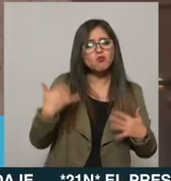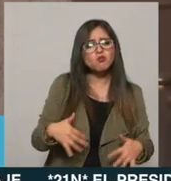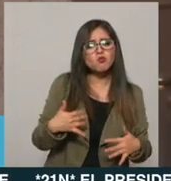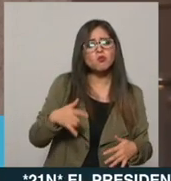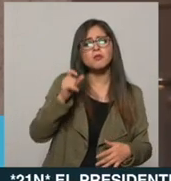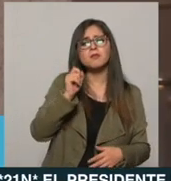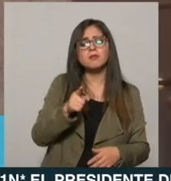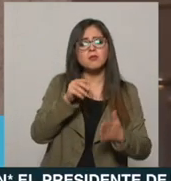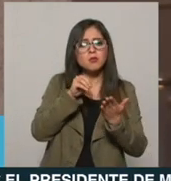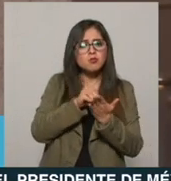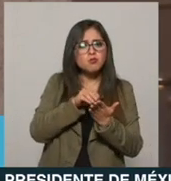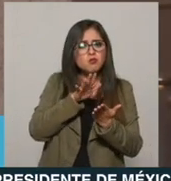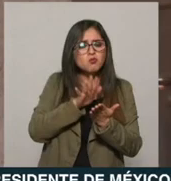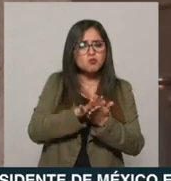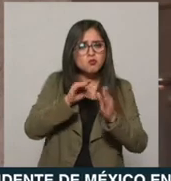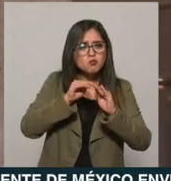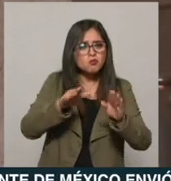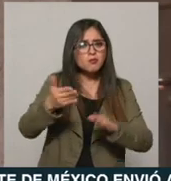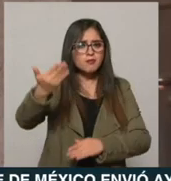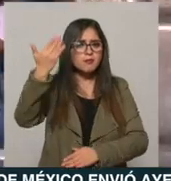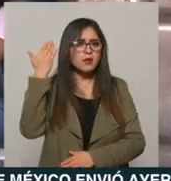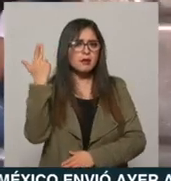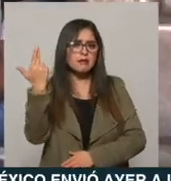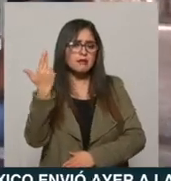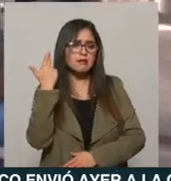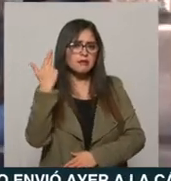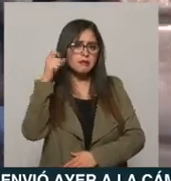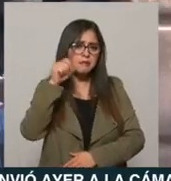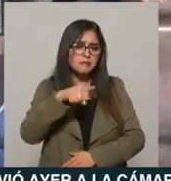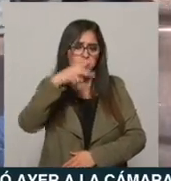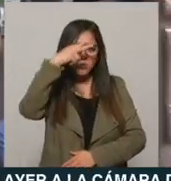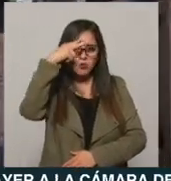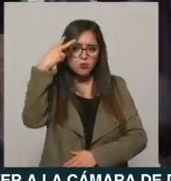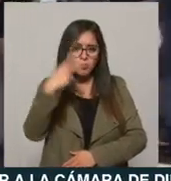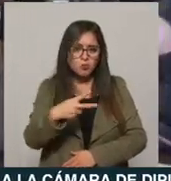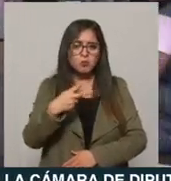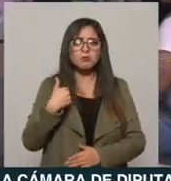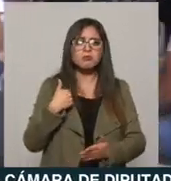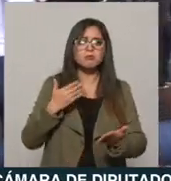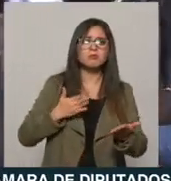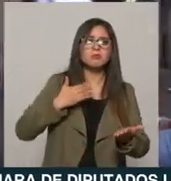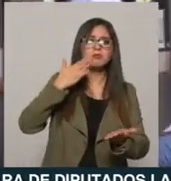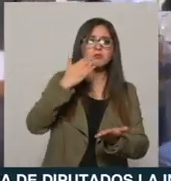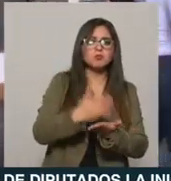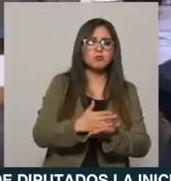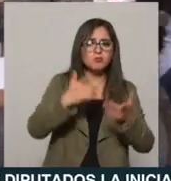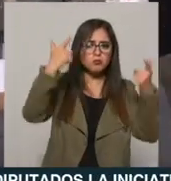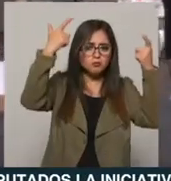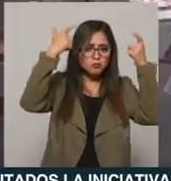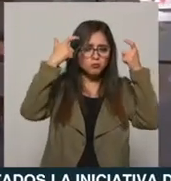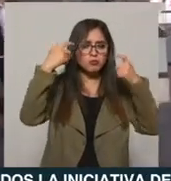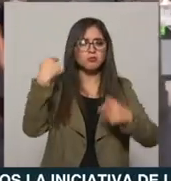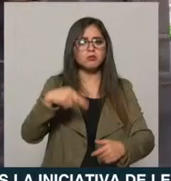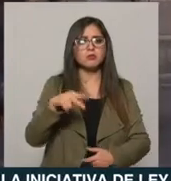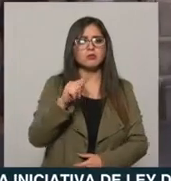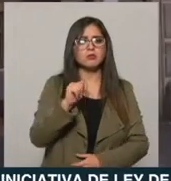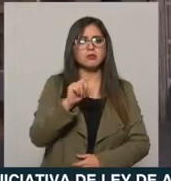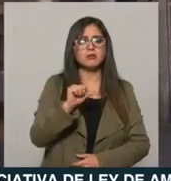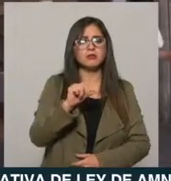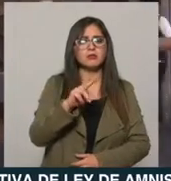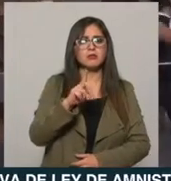de los spots más clásicos de la radio mexicana, llegamos aquí, a la Sombrerería Tardán, con más